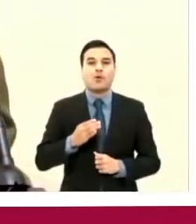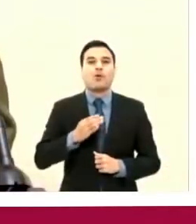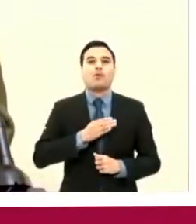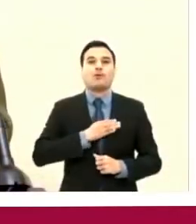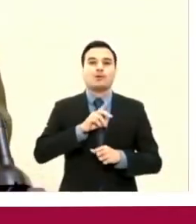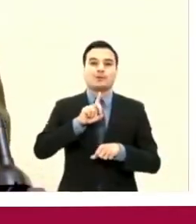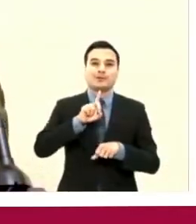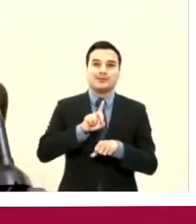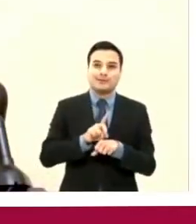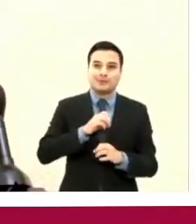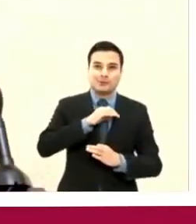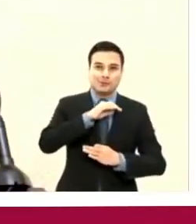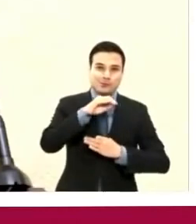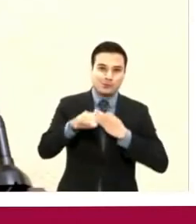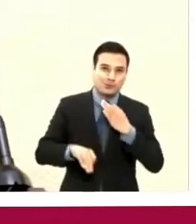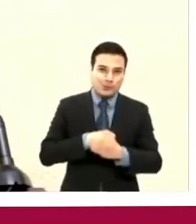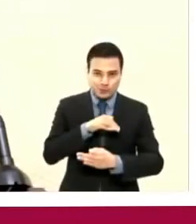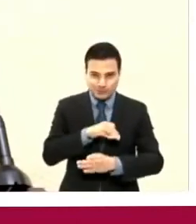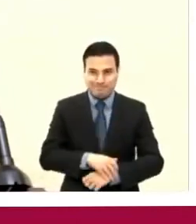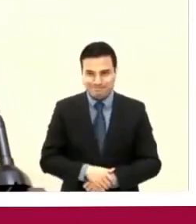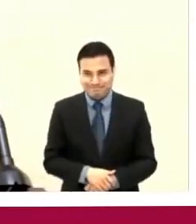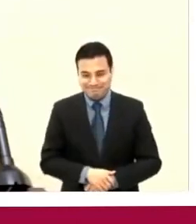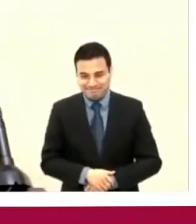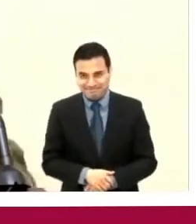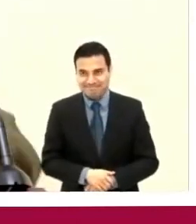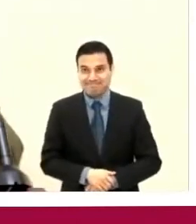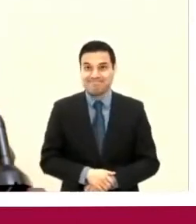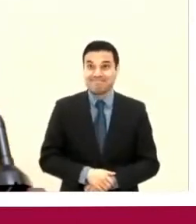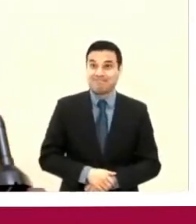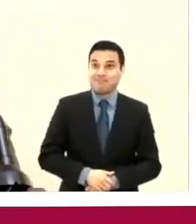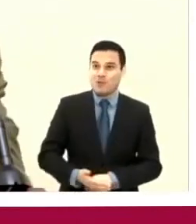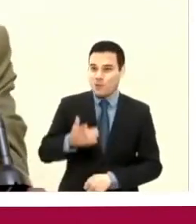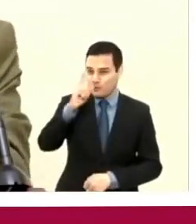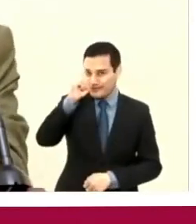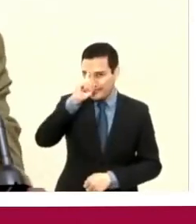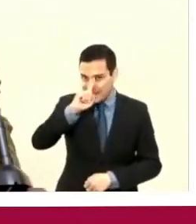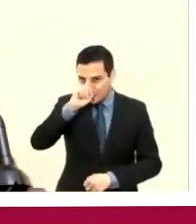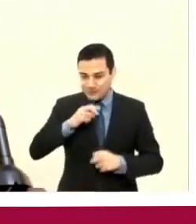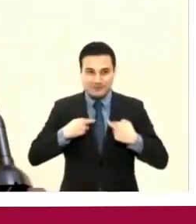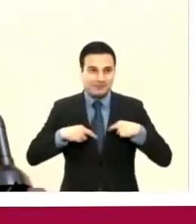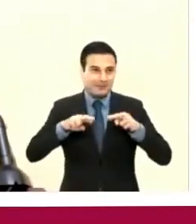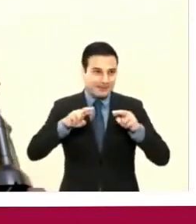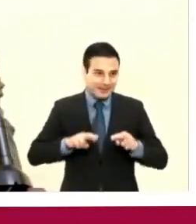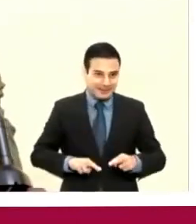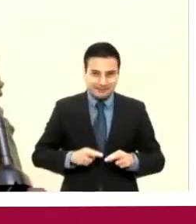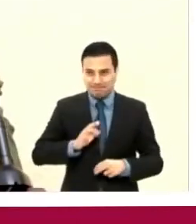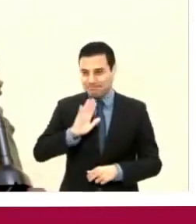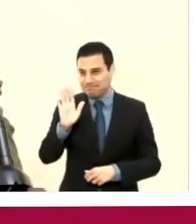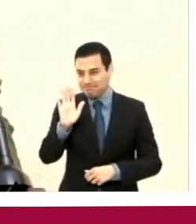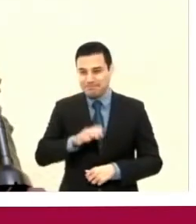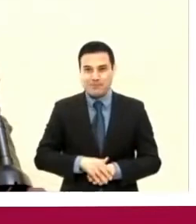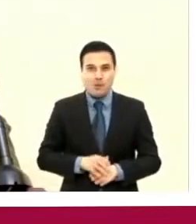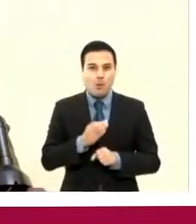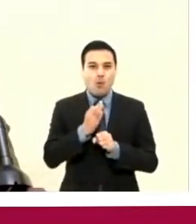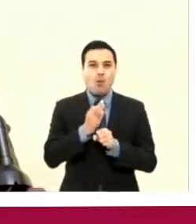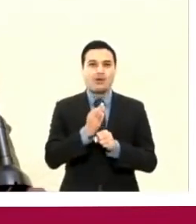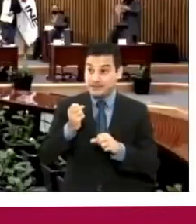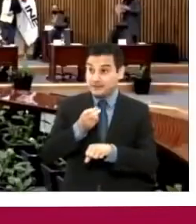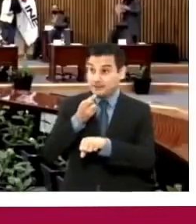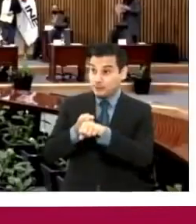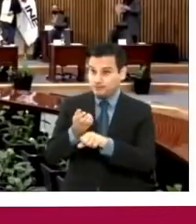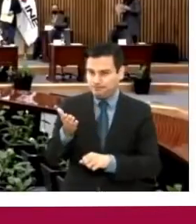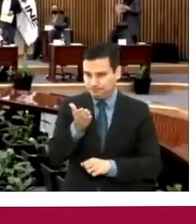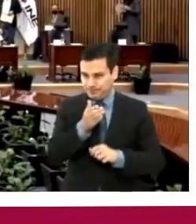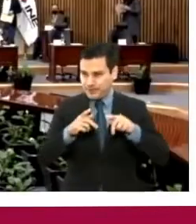logros gubernamentales, Morena insiste en usar los espacios panorámicos y bardas en los estados en